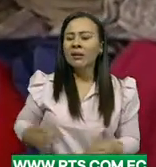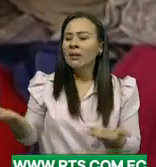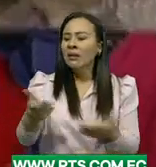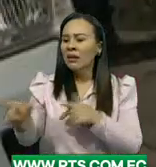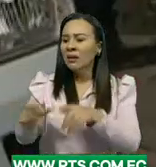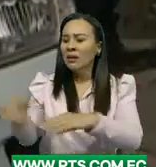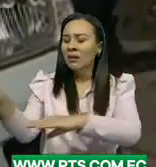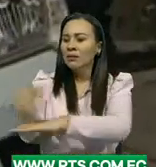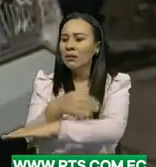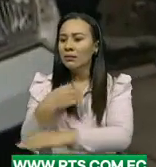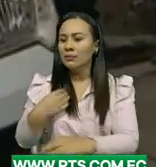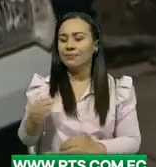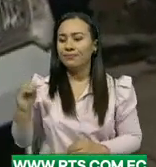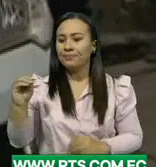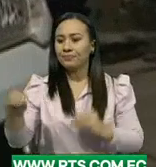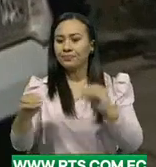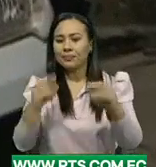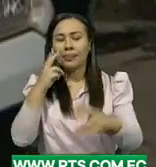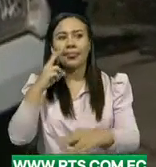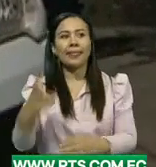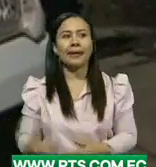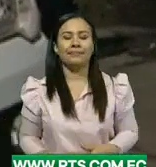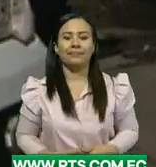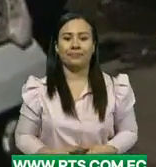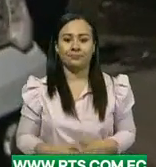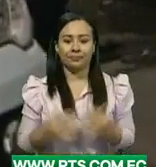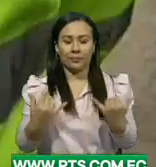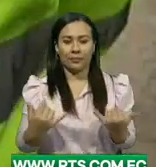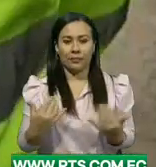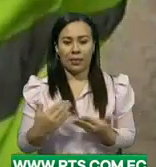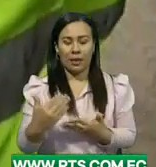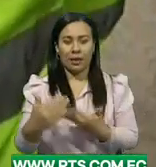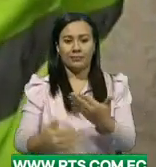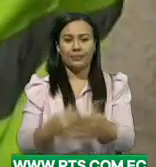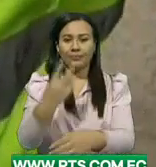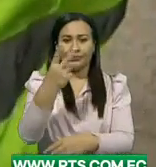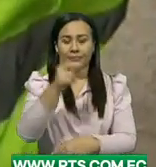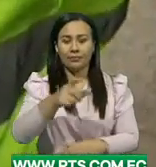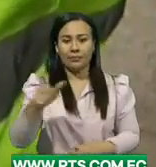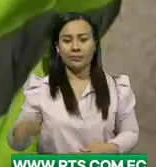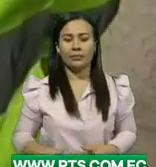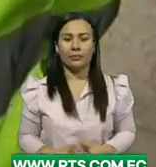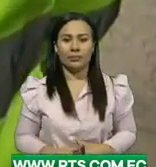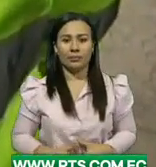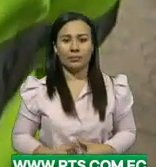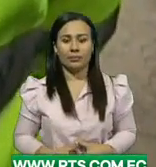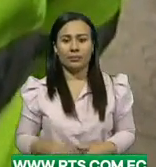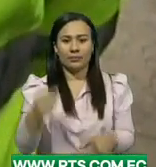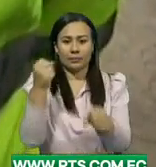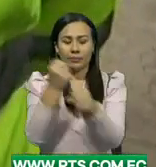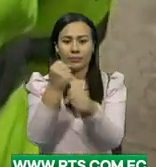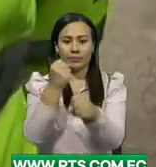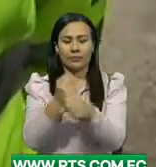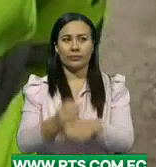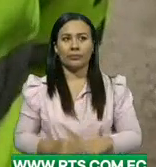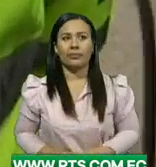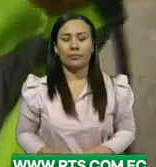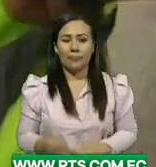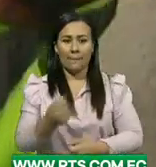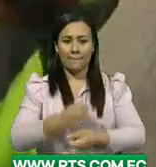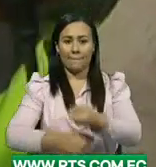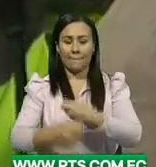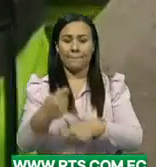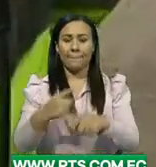posible. Es así que se ha identificado un inmueble en el cual dos ciudadanos se dedican a lo que es el expendio